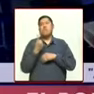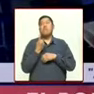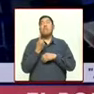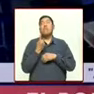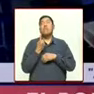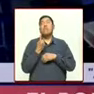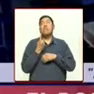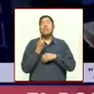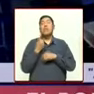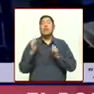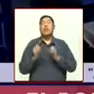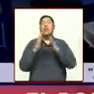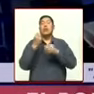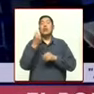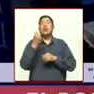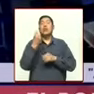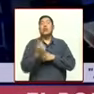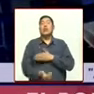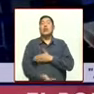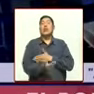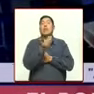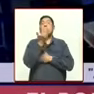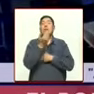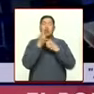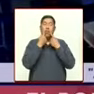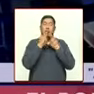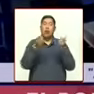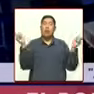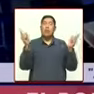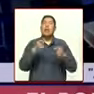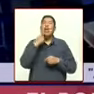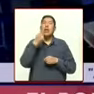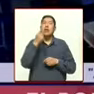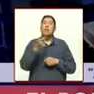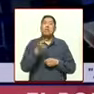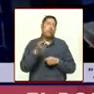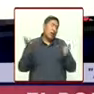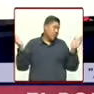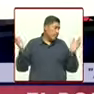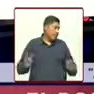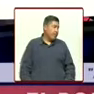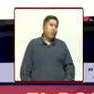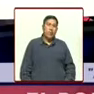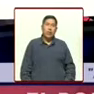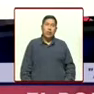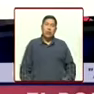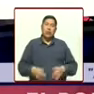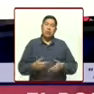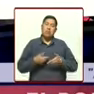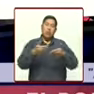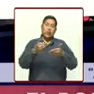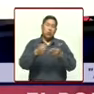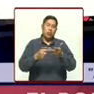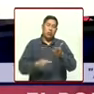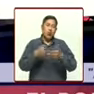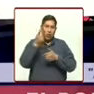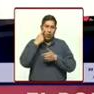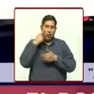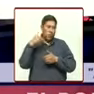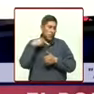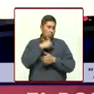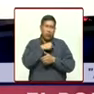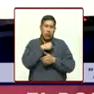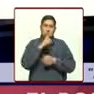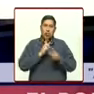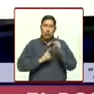las autoridades, a las 11 de la mañana hizo su declaración. ¿Y qué dijo? Bueno, presentó sus descargos, incluso conocemos que se